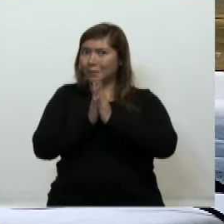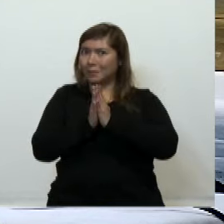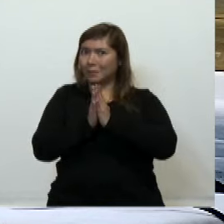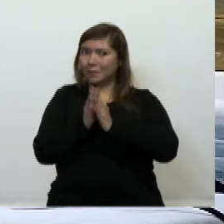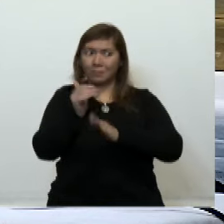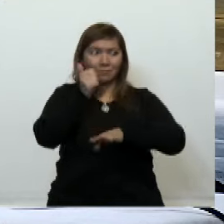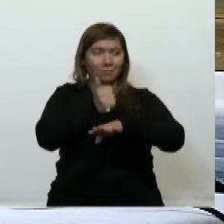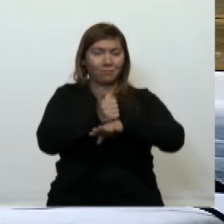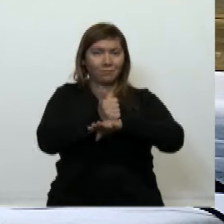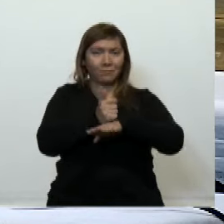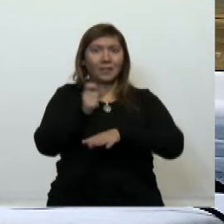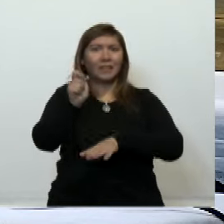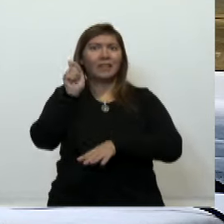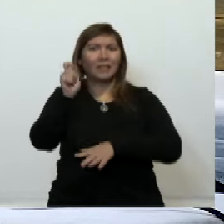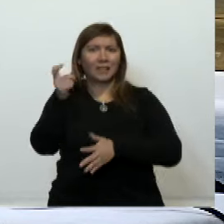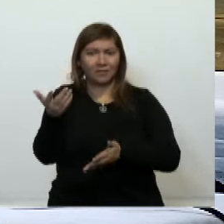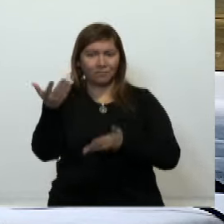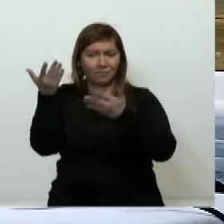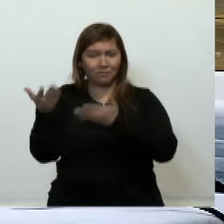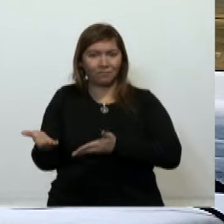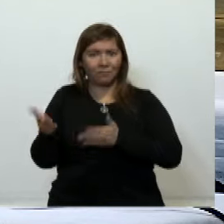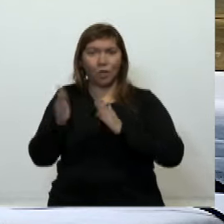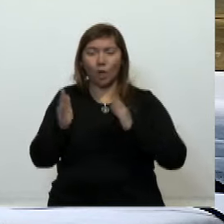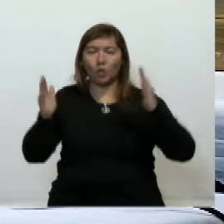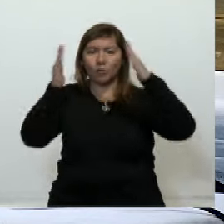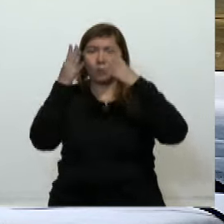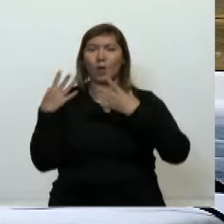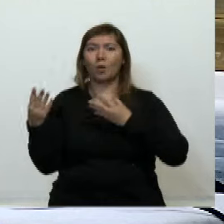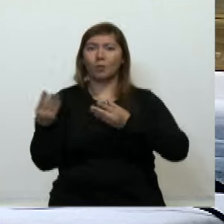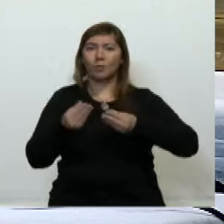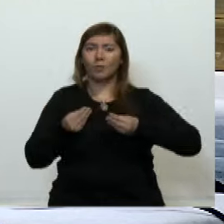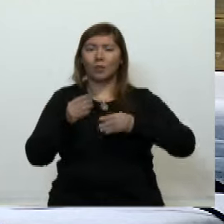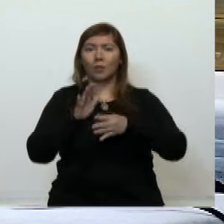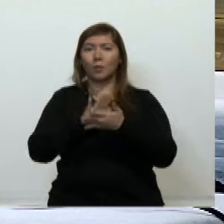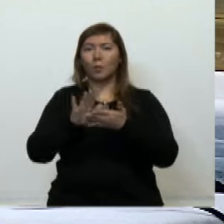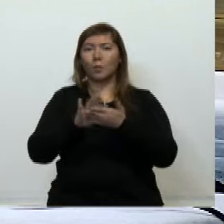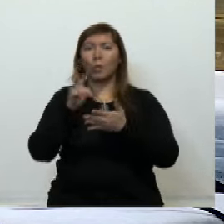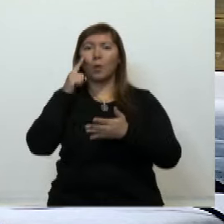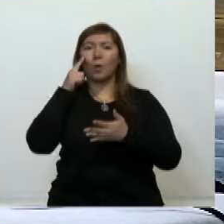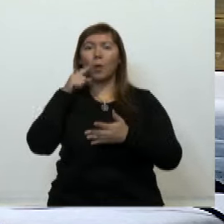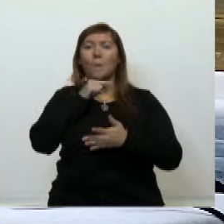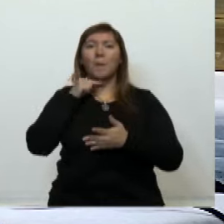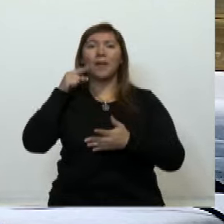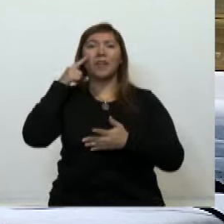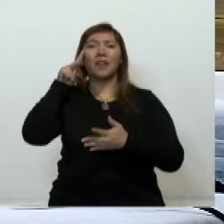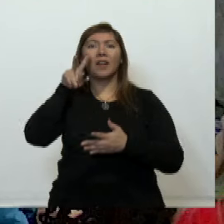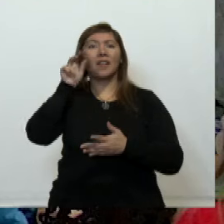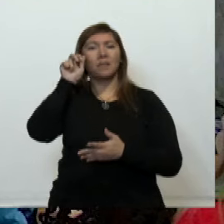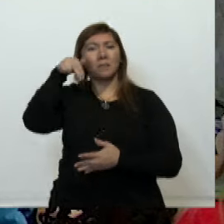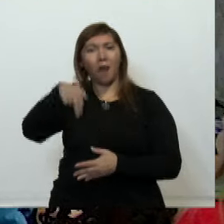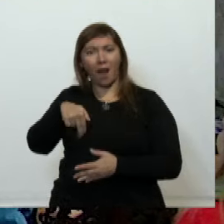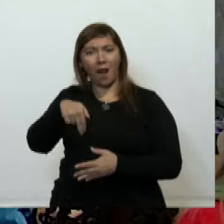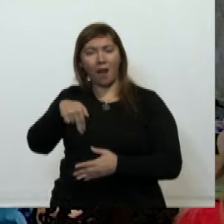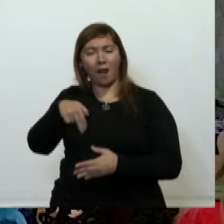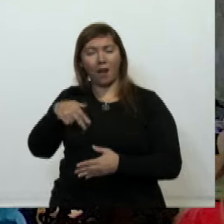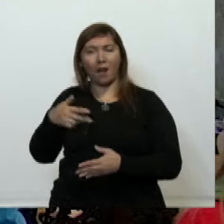nosotros uno de los obispos auxiliares nuevos, el Padre Iván Dorneles, así que le vamos a pedir a él que nos diga unas palabras.